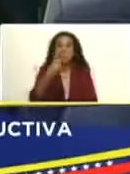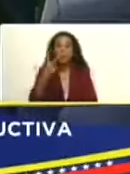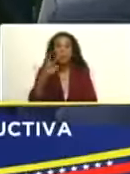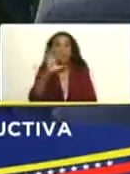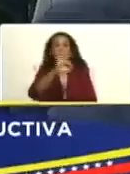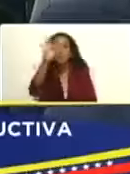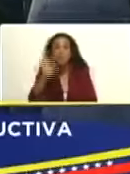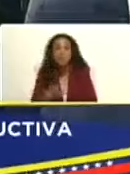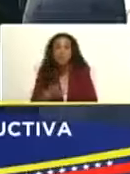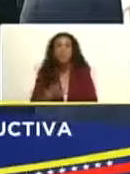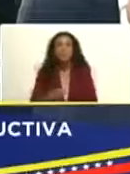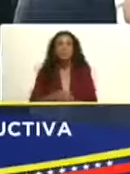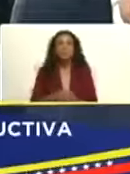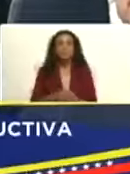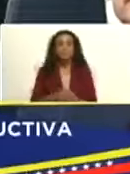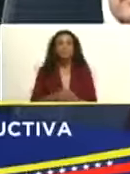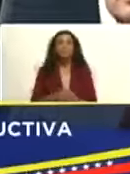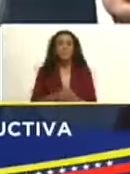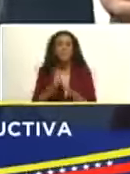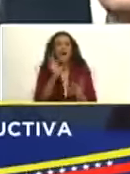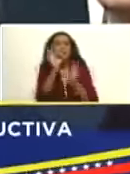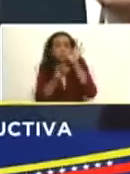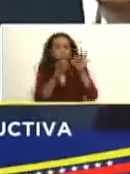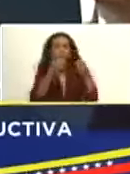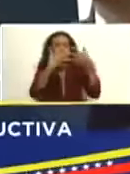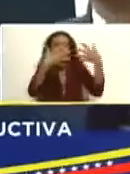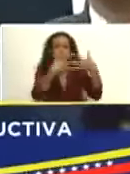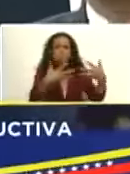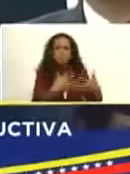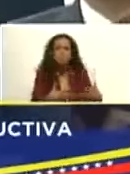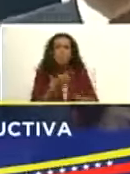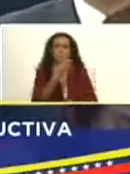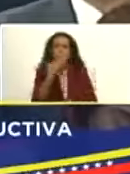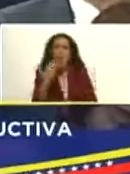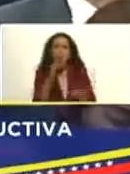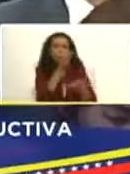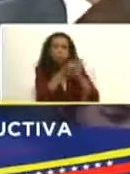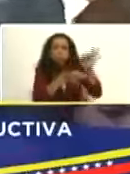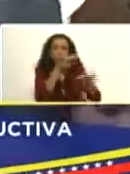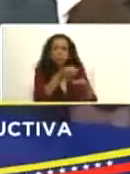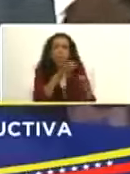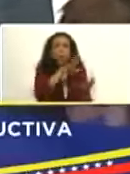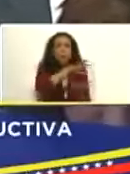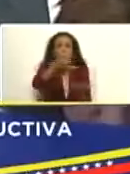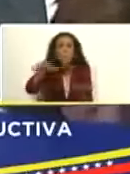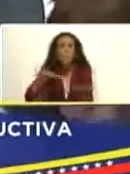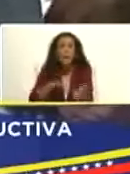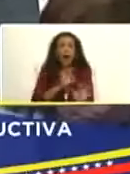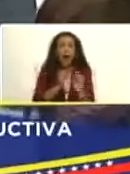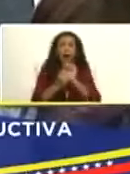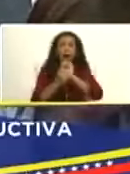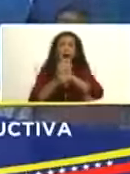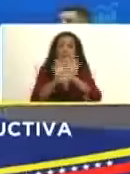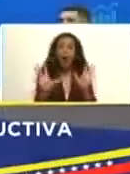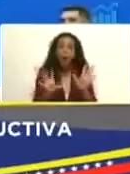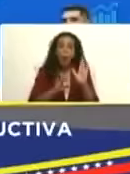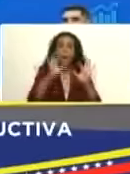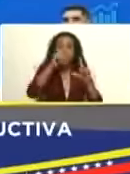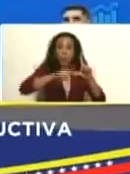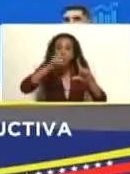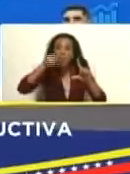5.32%. Ya voy a dar detalles de los distintos rubros de